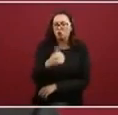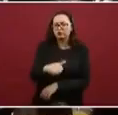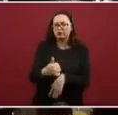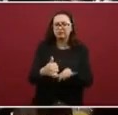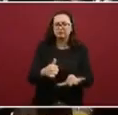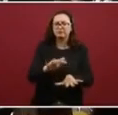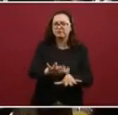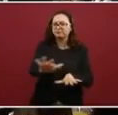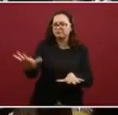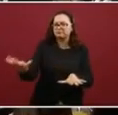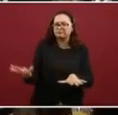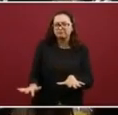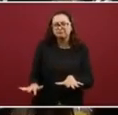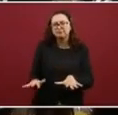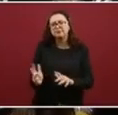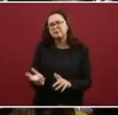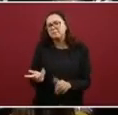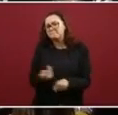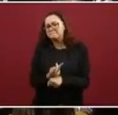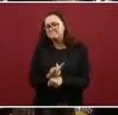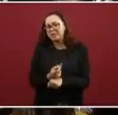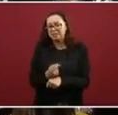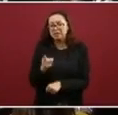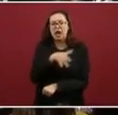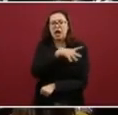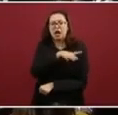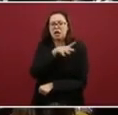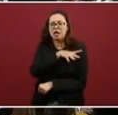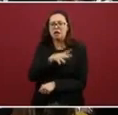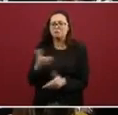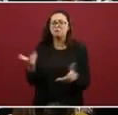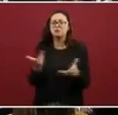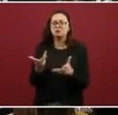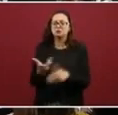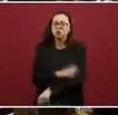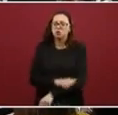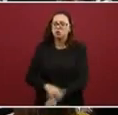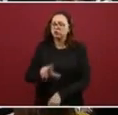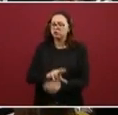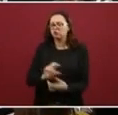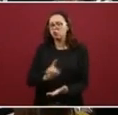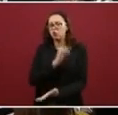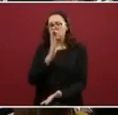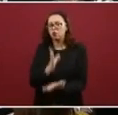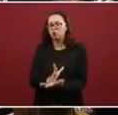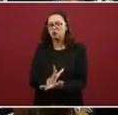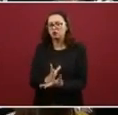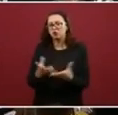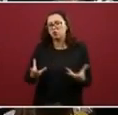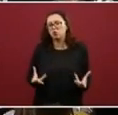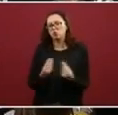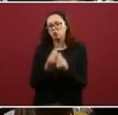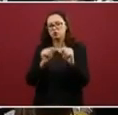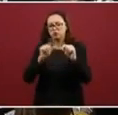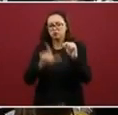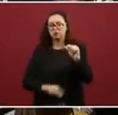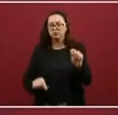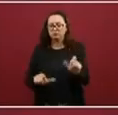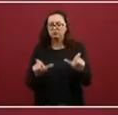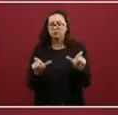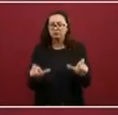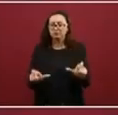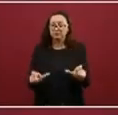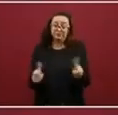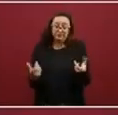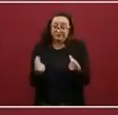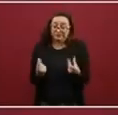ahí, y lo que va a hacer el general de brigada es hacer una labor de coordinación con la Guardia Nacional. ¿Por qué? Porque lo que tenemos que hacer